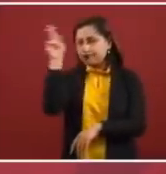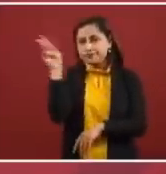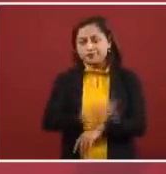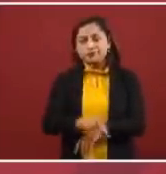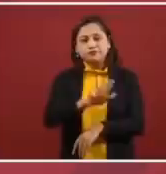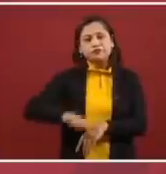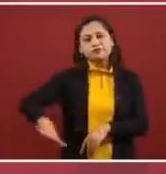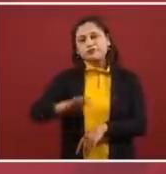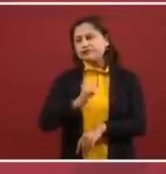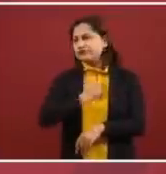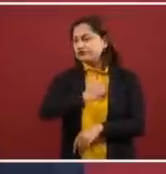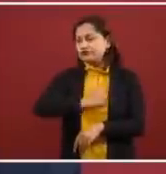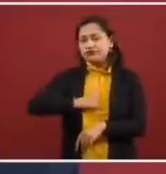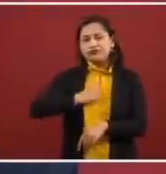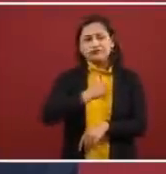masacres